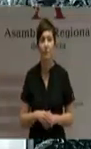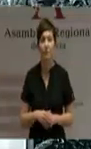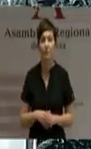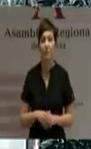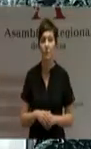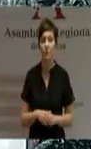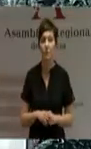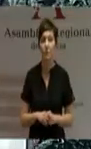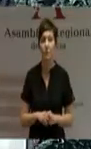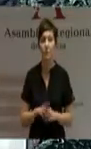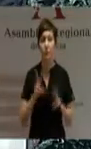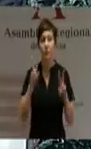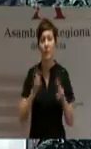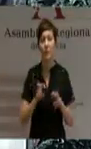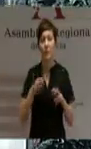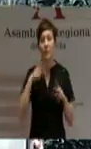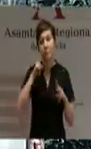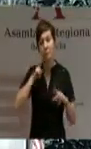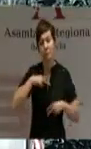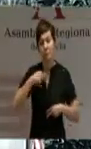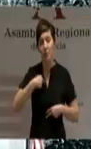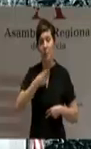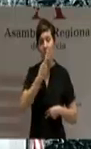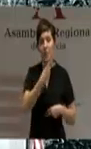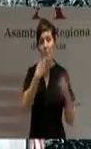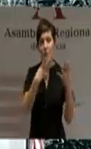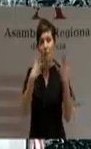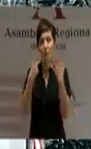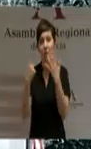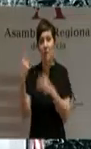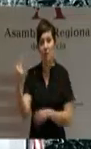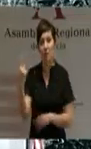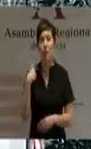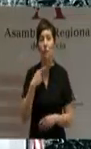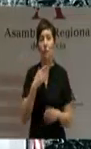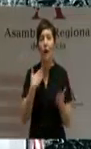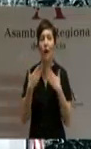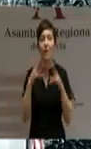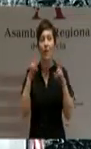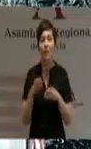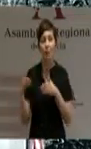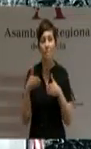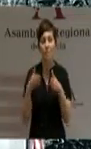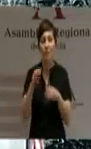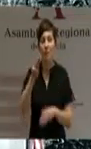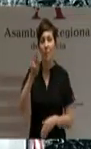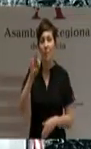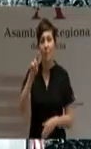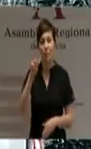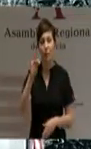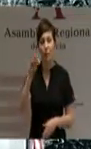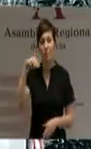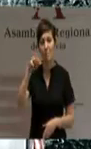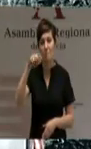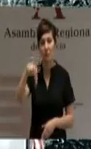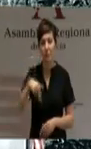Desde que yo me reconozco en esta Asamblea en el año 1991 se ha hablado de Portmán, de la bahía de Portmán. Hay que